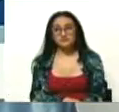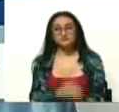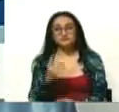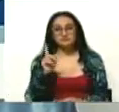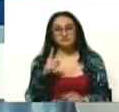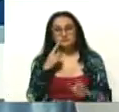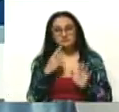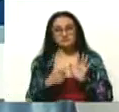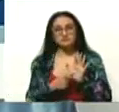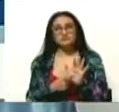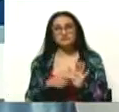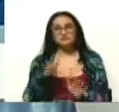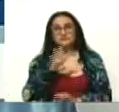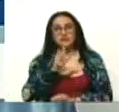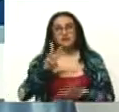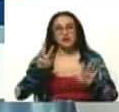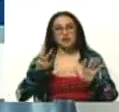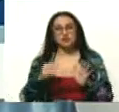presentado